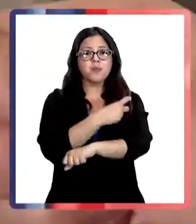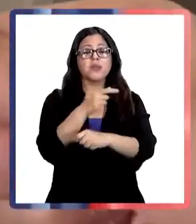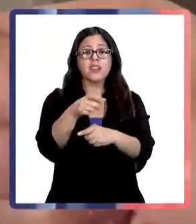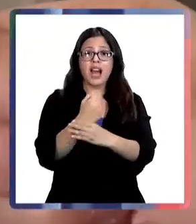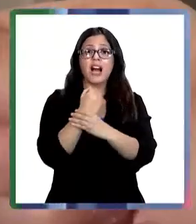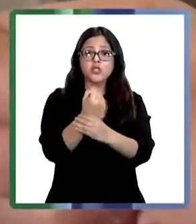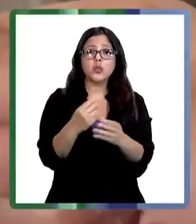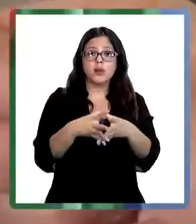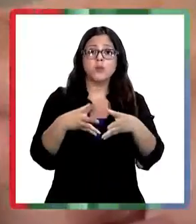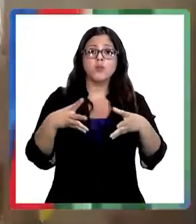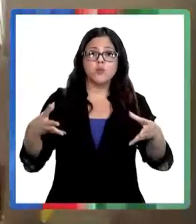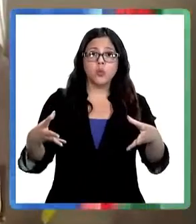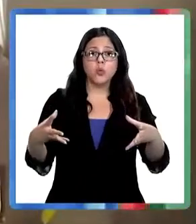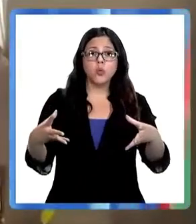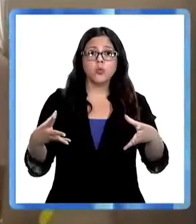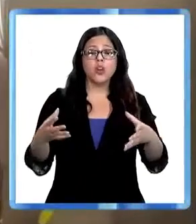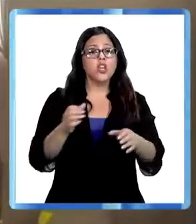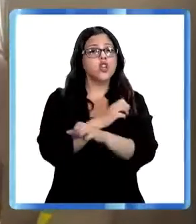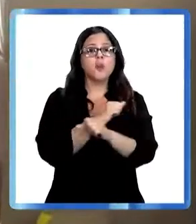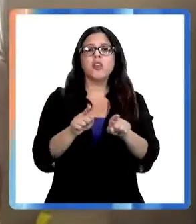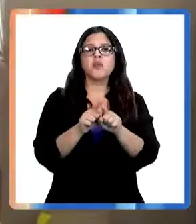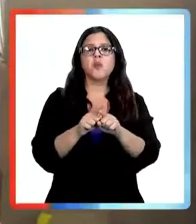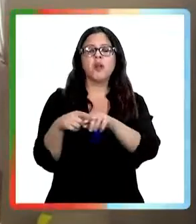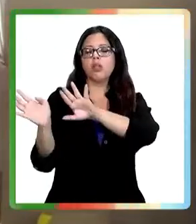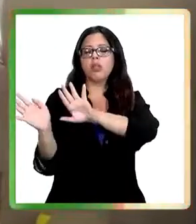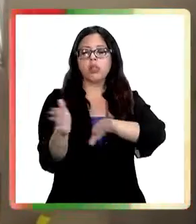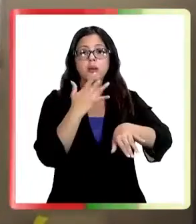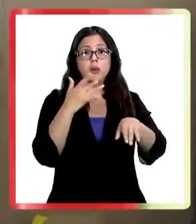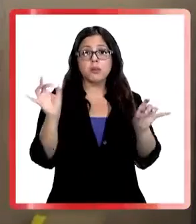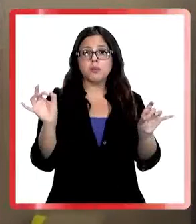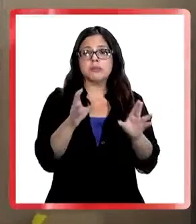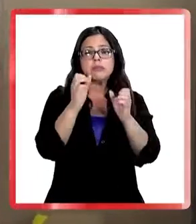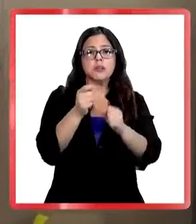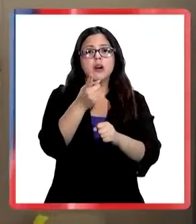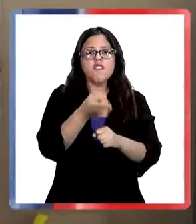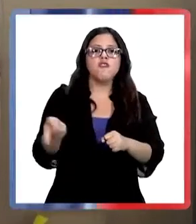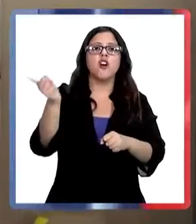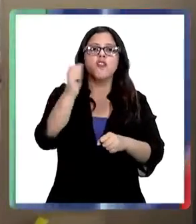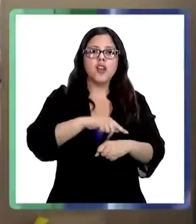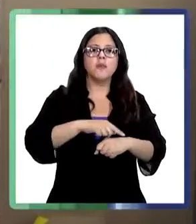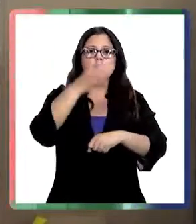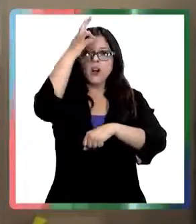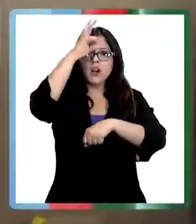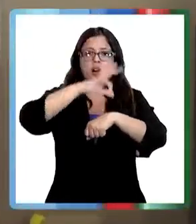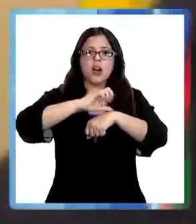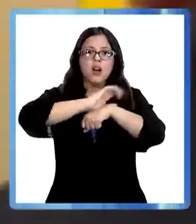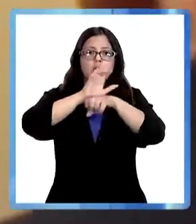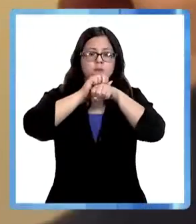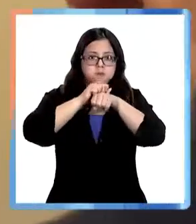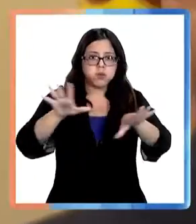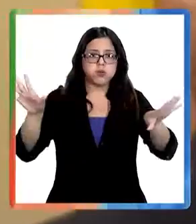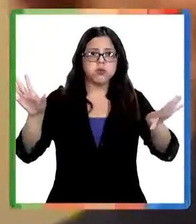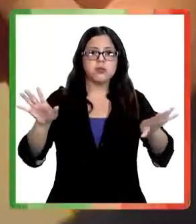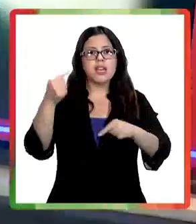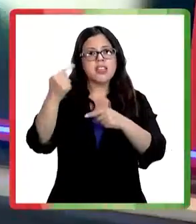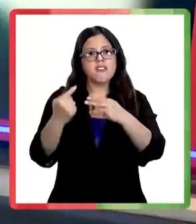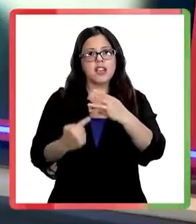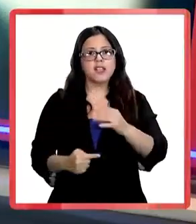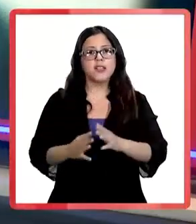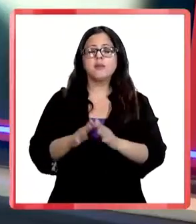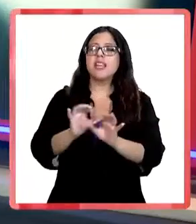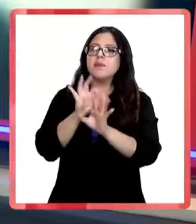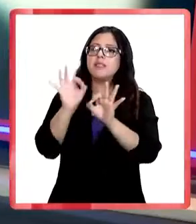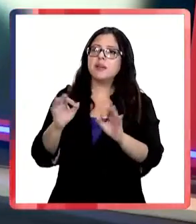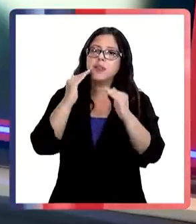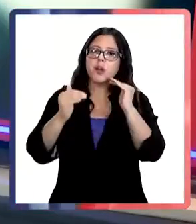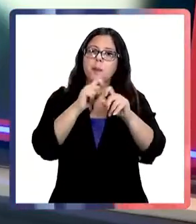que ayudó muchísimo, pero que no podemos bajar la guardia porque podemos volver a rebrotar en distintas infecciones virales.